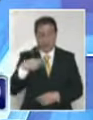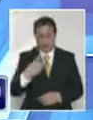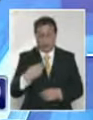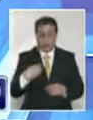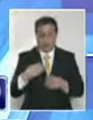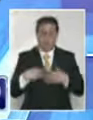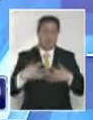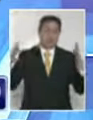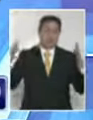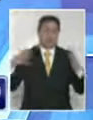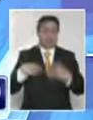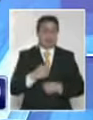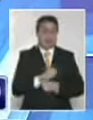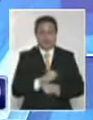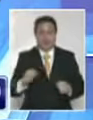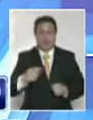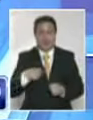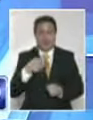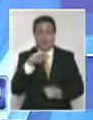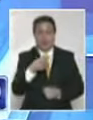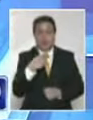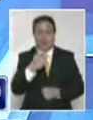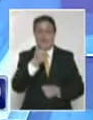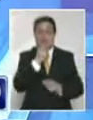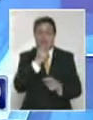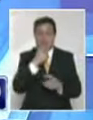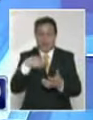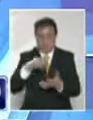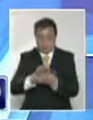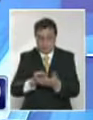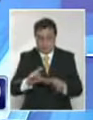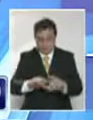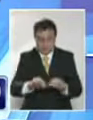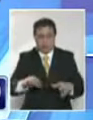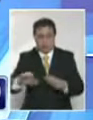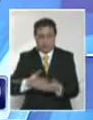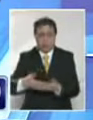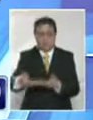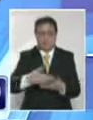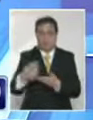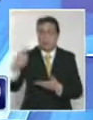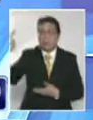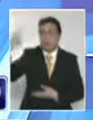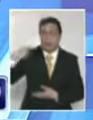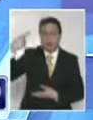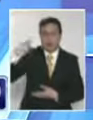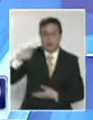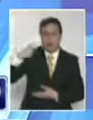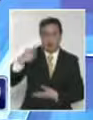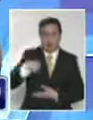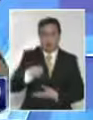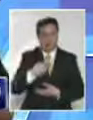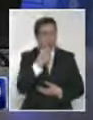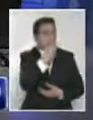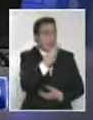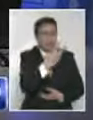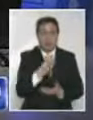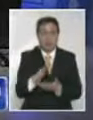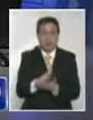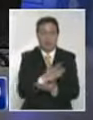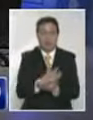que a mí me estaban poniendo los entrevistados, que me estaban haciendo escribir lo que había que escribir, y los títulos y todo eso.